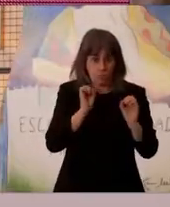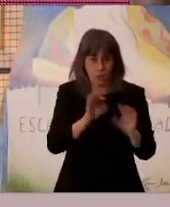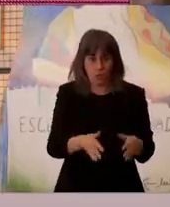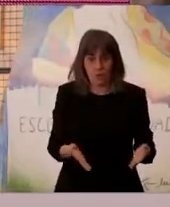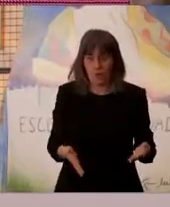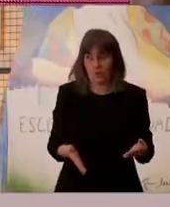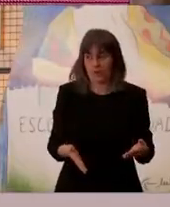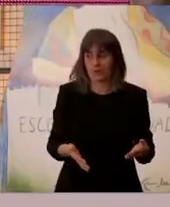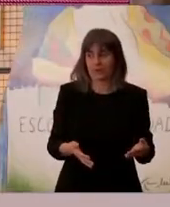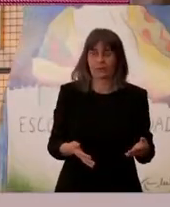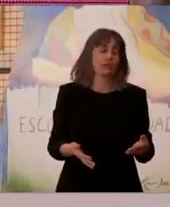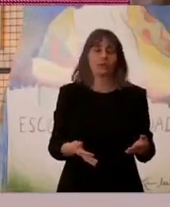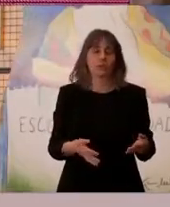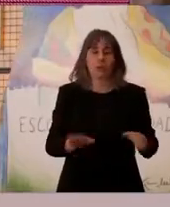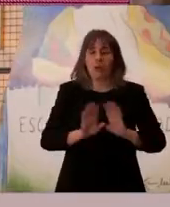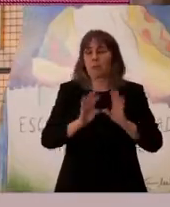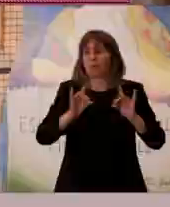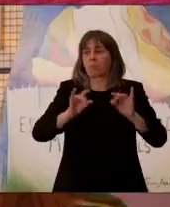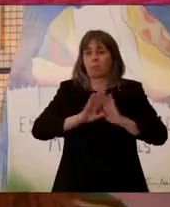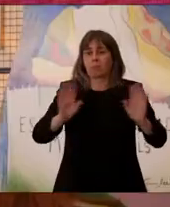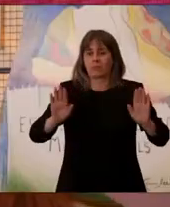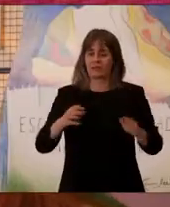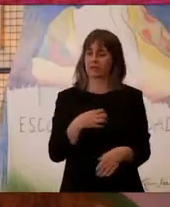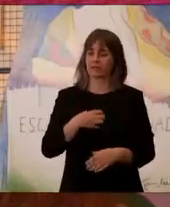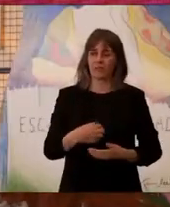sin dejar huella no